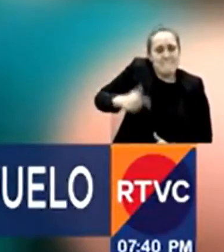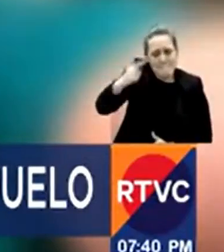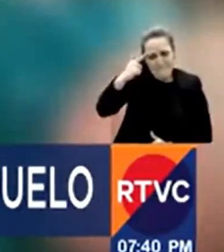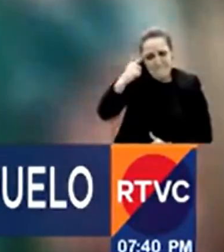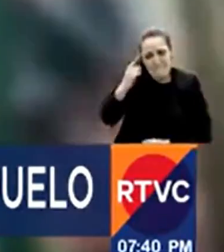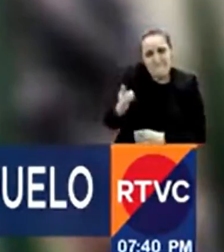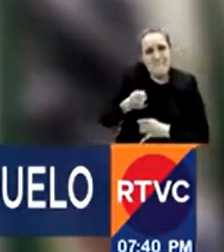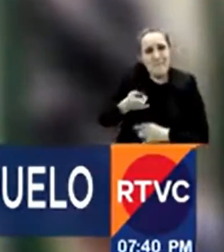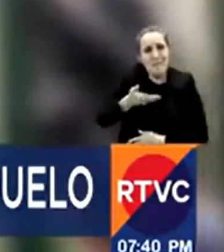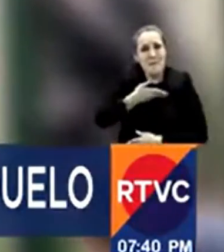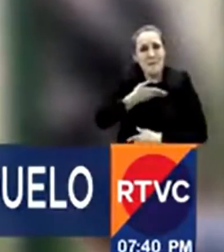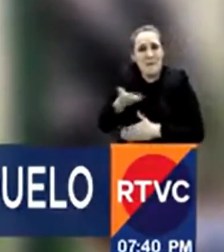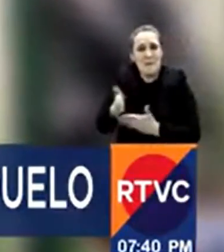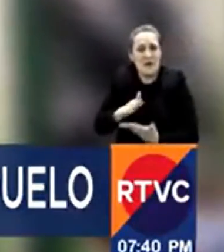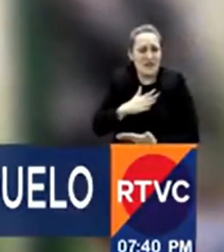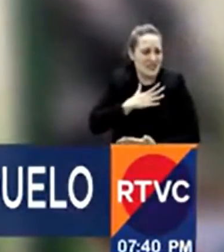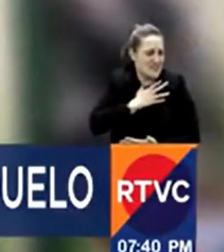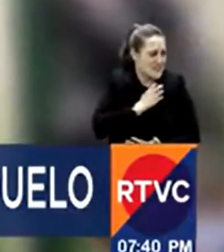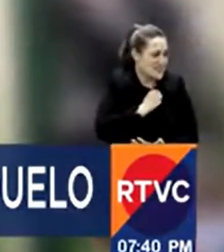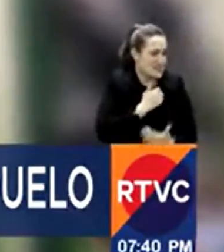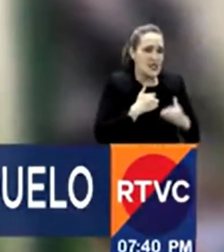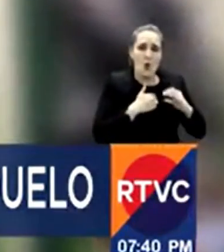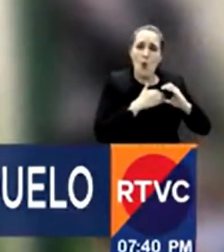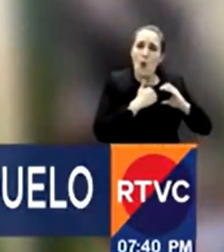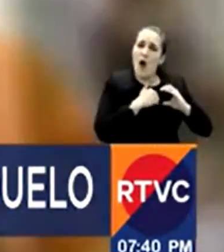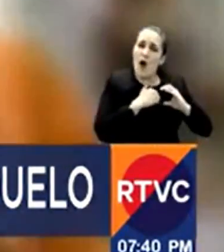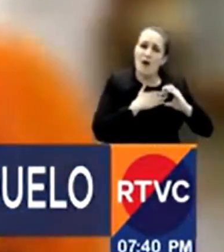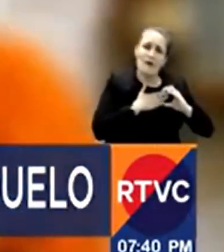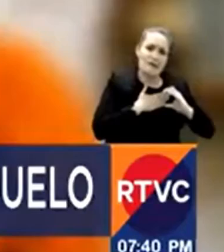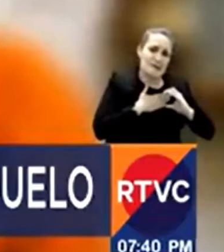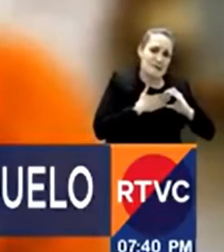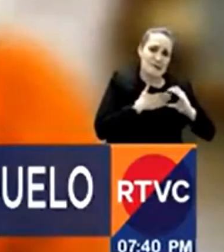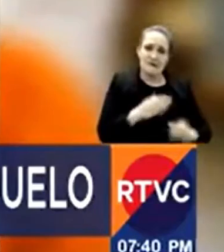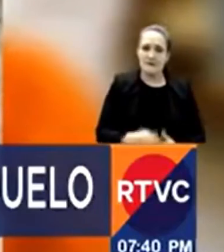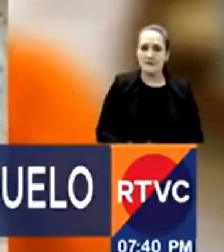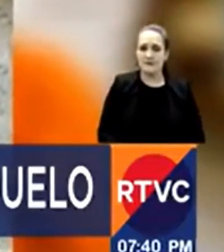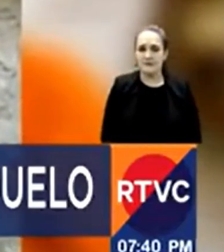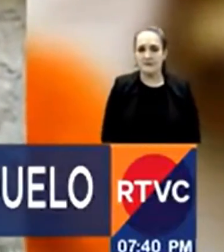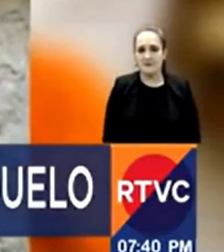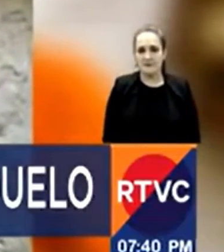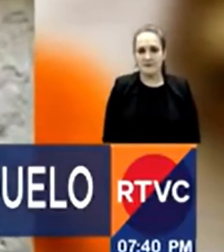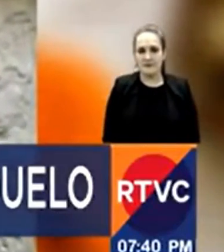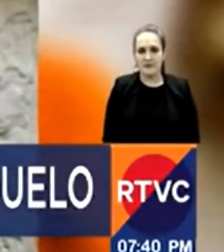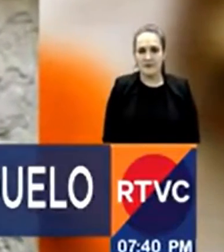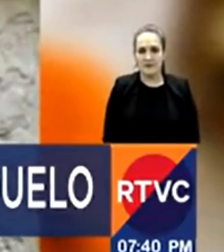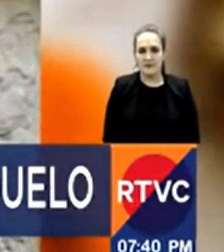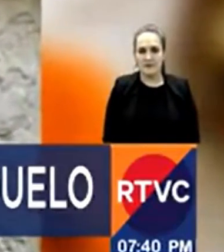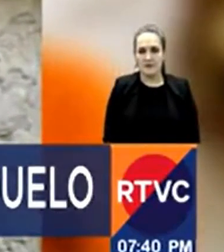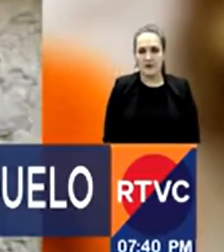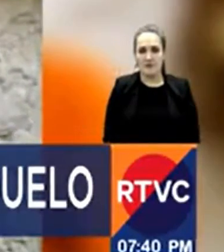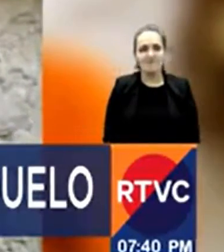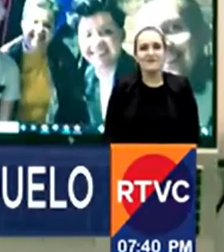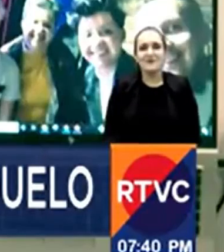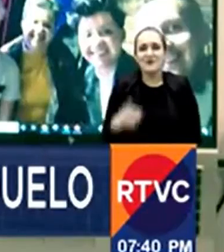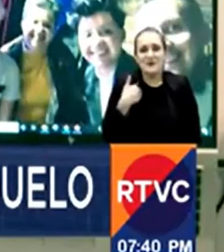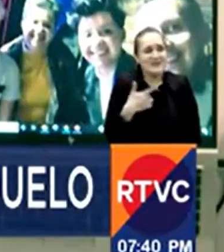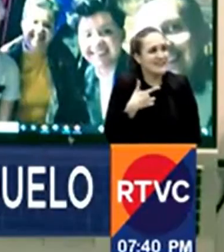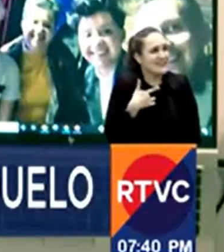del COVID-19 hacen cada vez un hueco más profundo en su corazón. Y siento que no le dije a mi